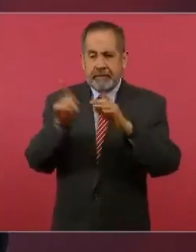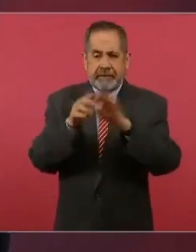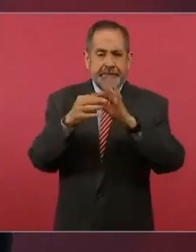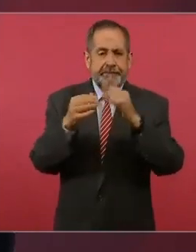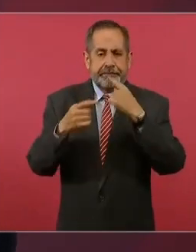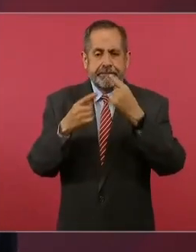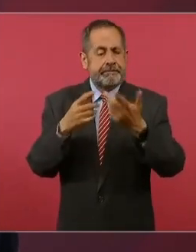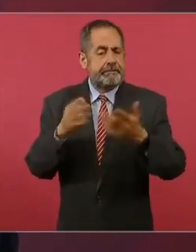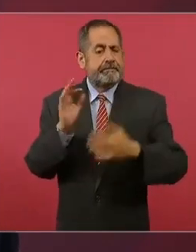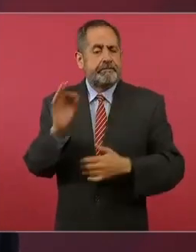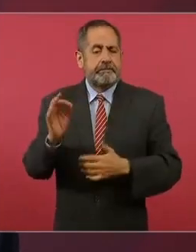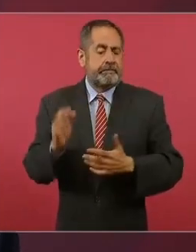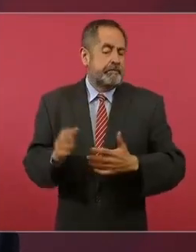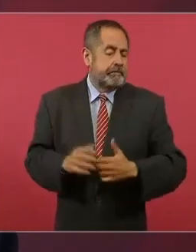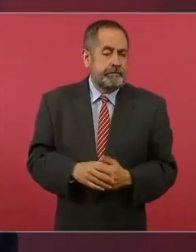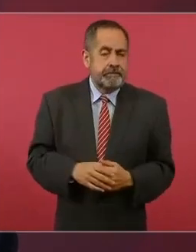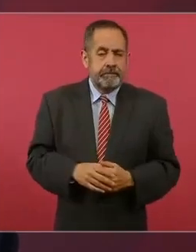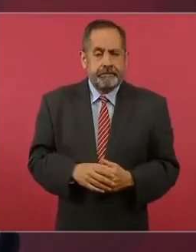son